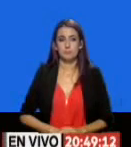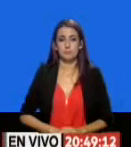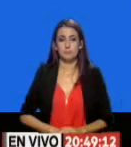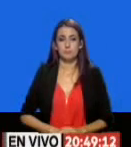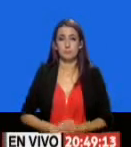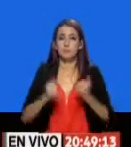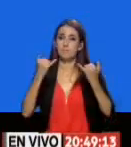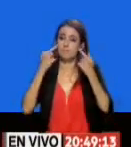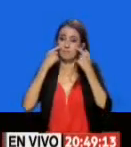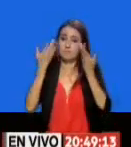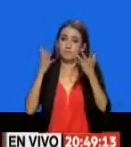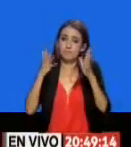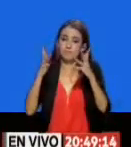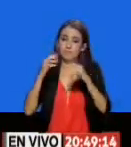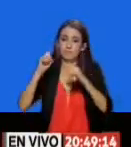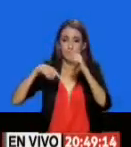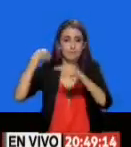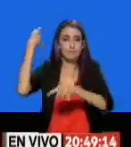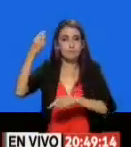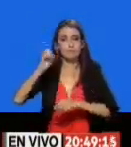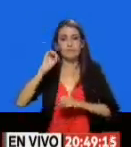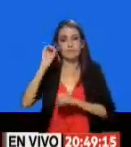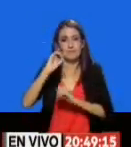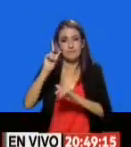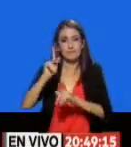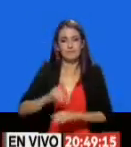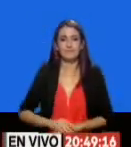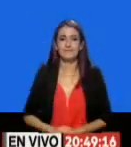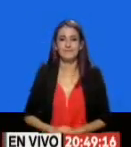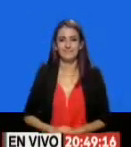Te lo perdiste, Pedro. Será para la próxima semana.